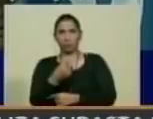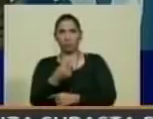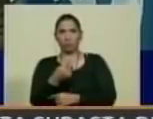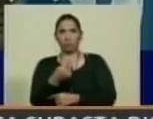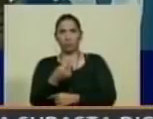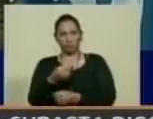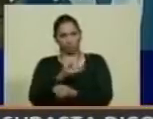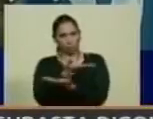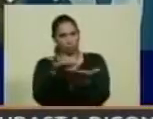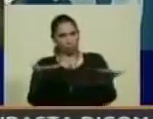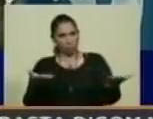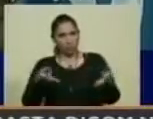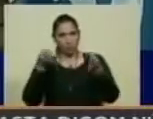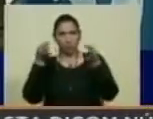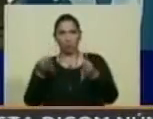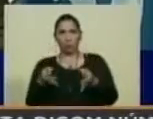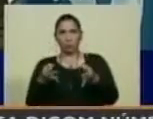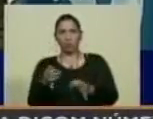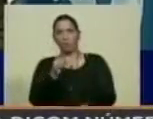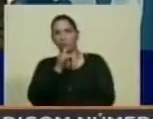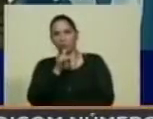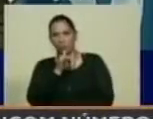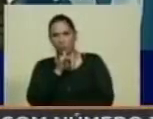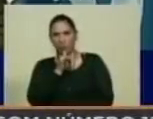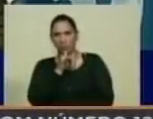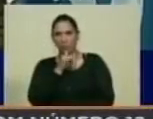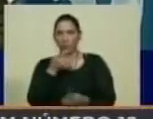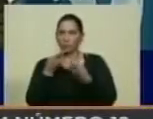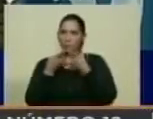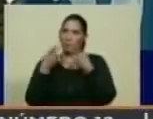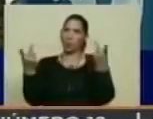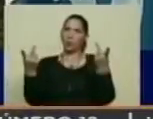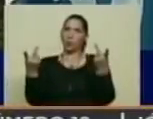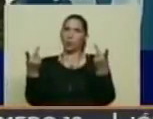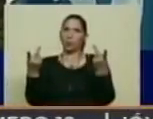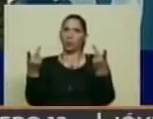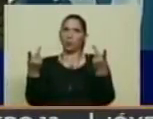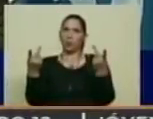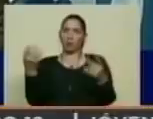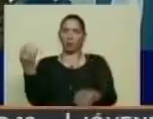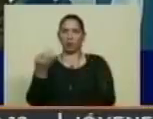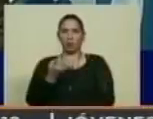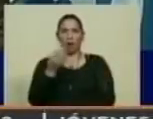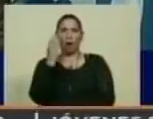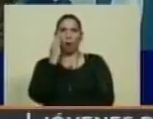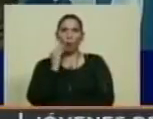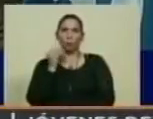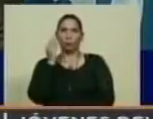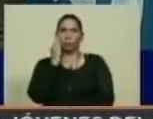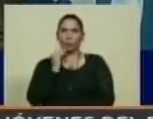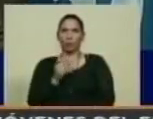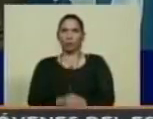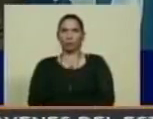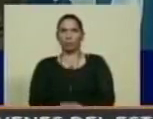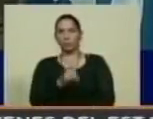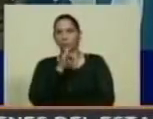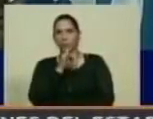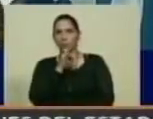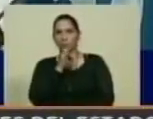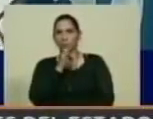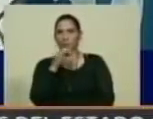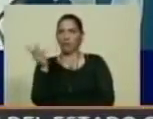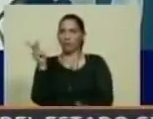la seguridad que se lo informaremos a la opinión pública, como hemos acostumbrado desde que llegamos, repito, el 5 de